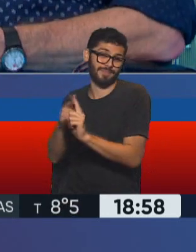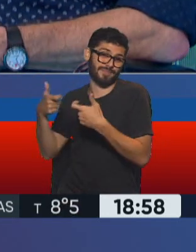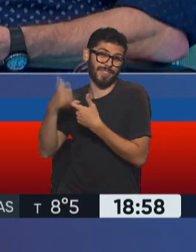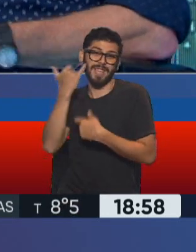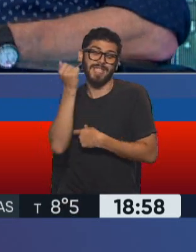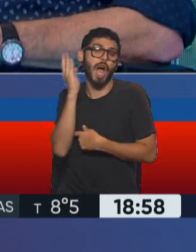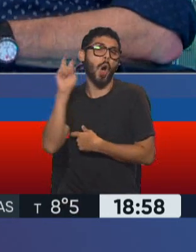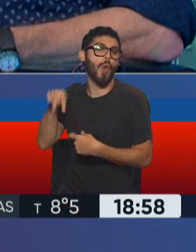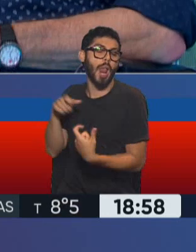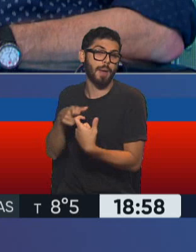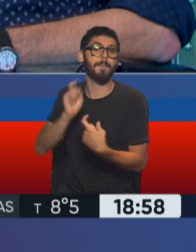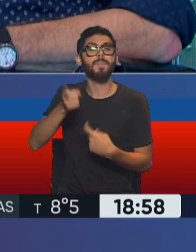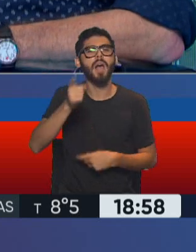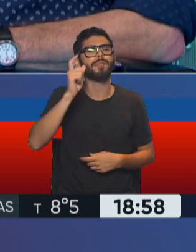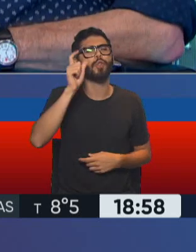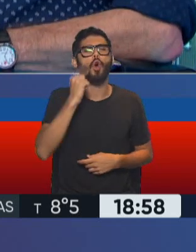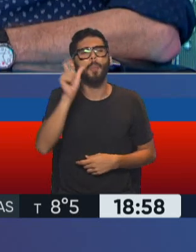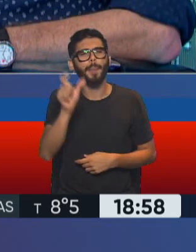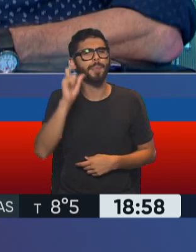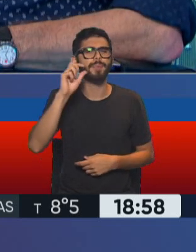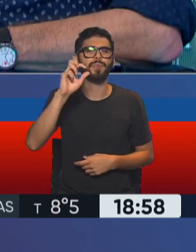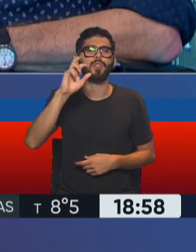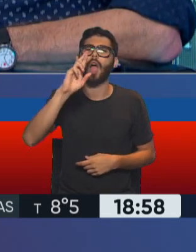Ríos, que era el